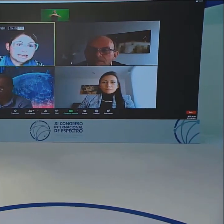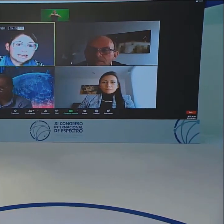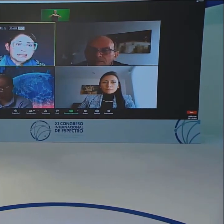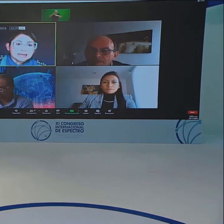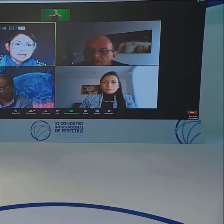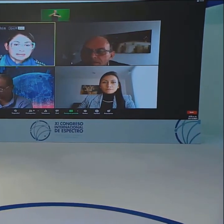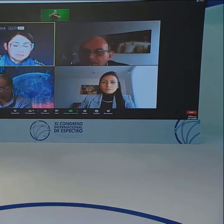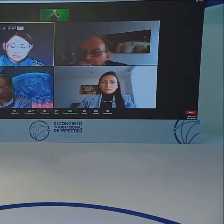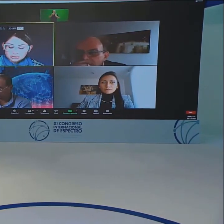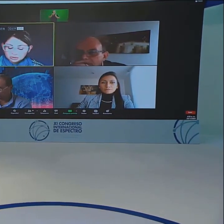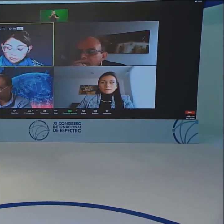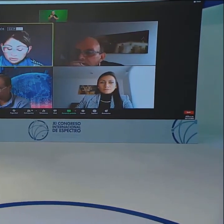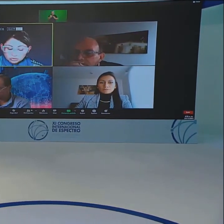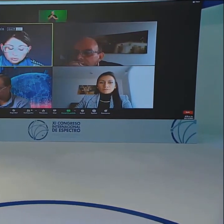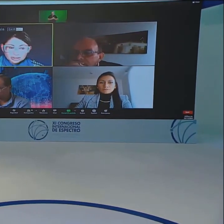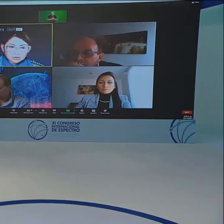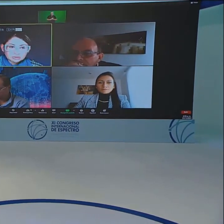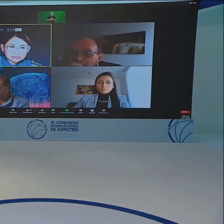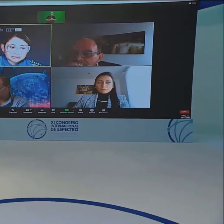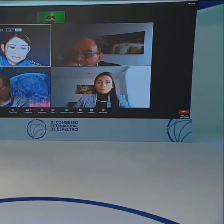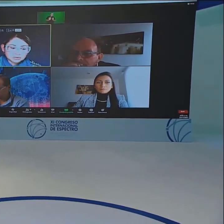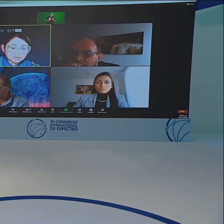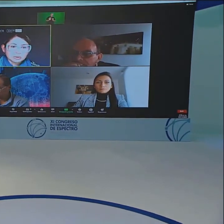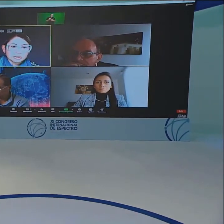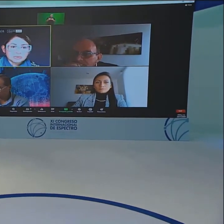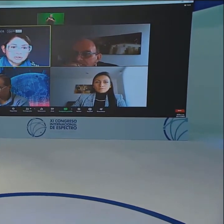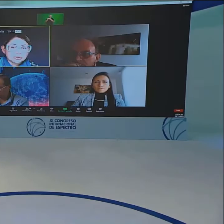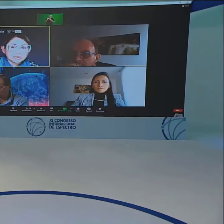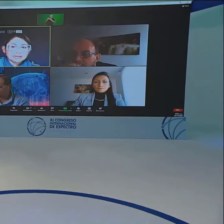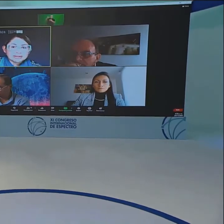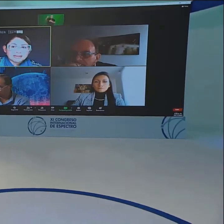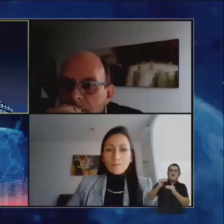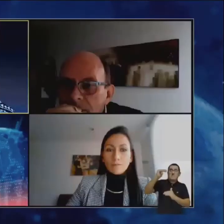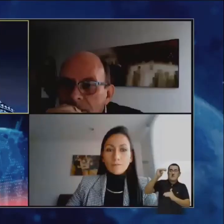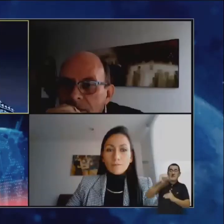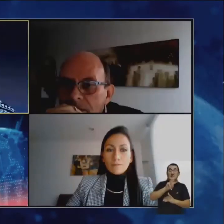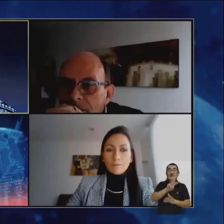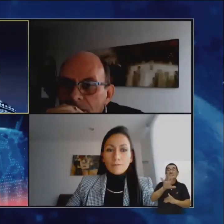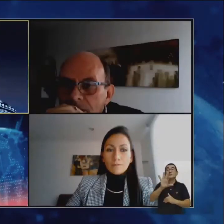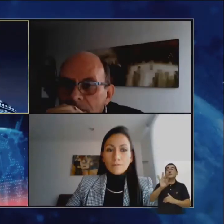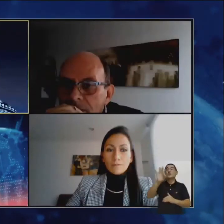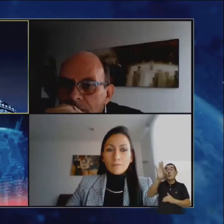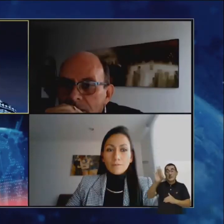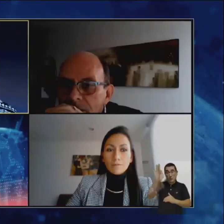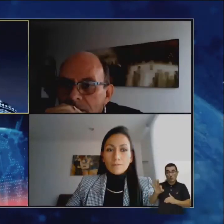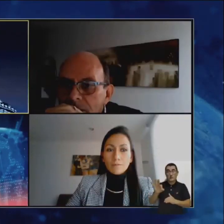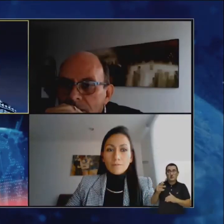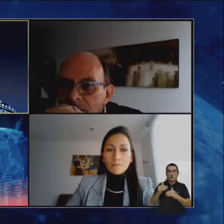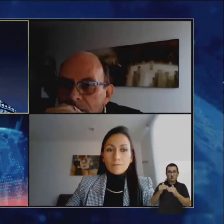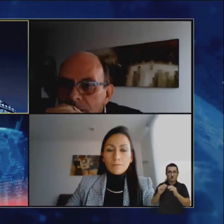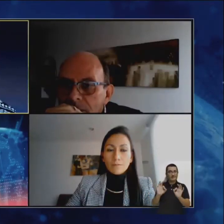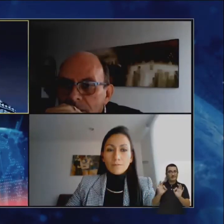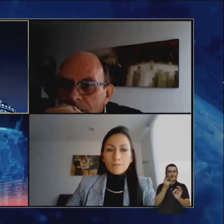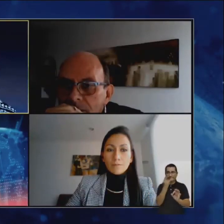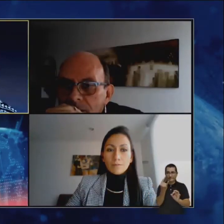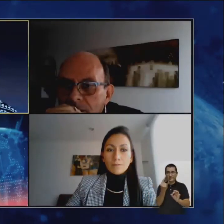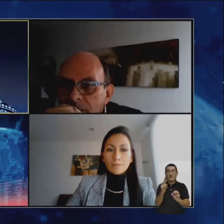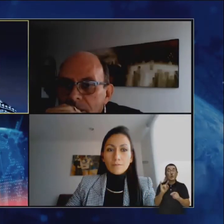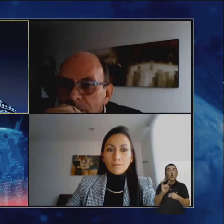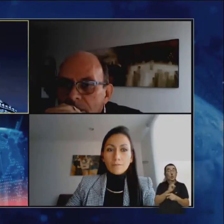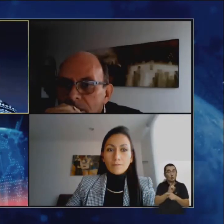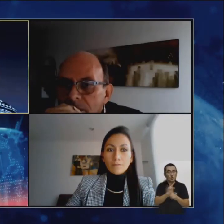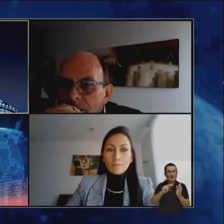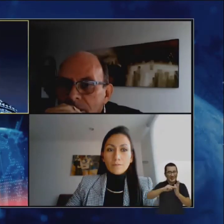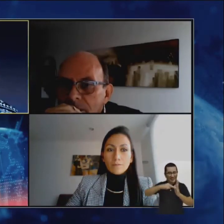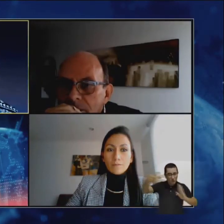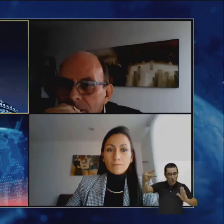mil millones. Estamos hablando de un aumento de 350% en menos de 10 años. Entonces, claramente el uso de la tecnología del espectro en este